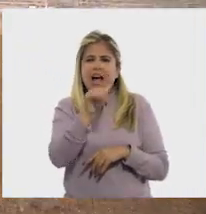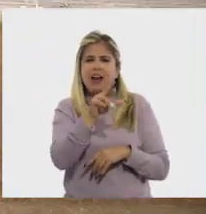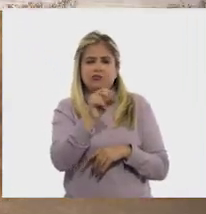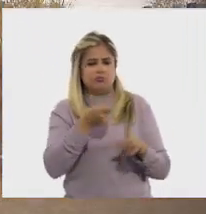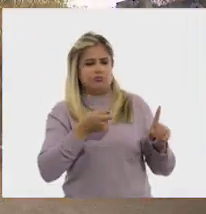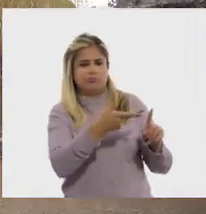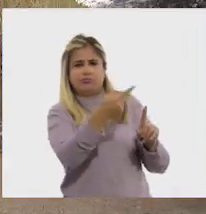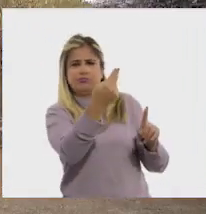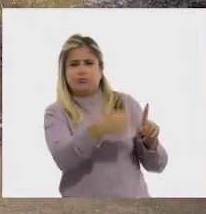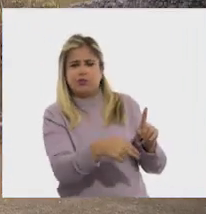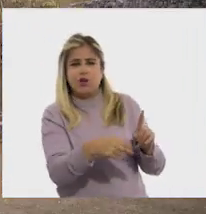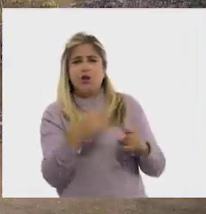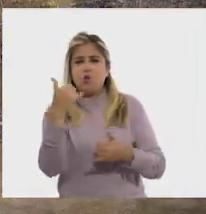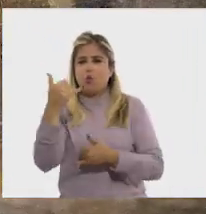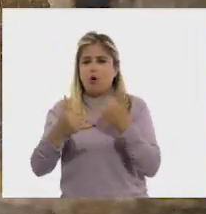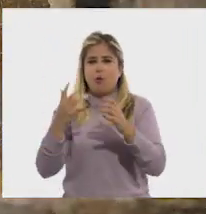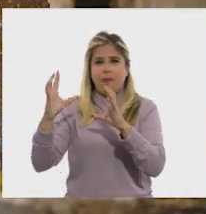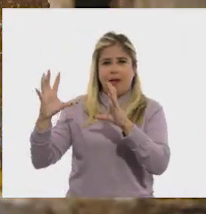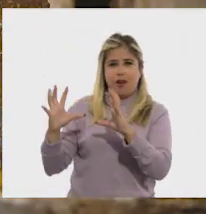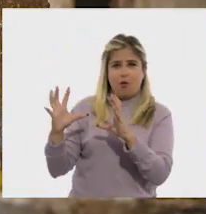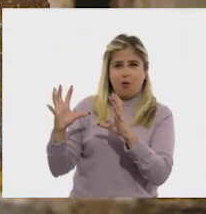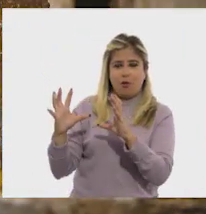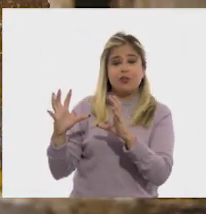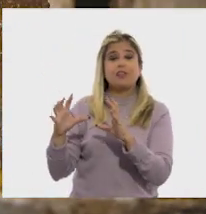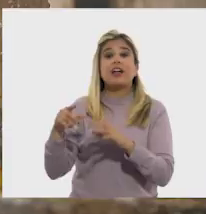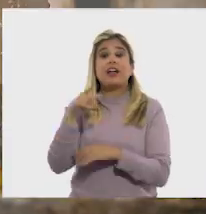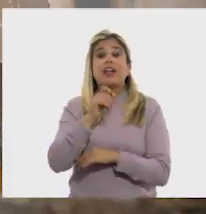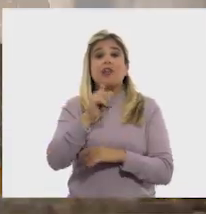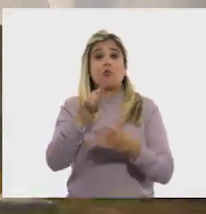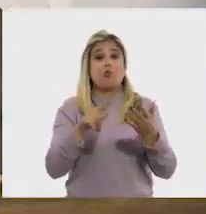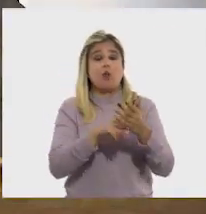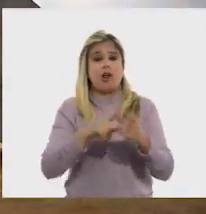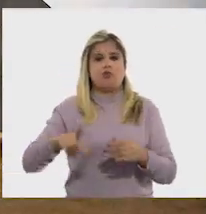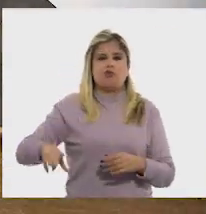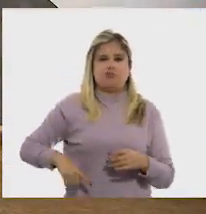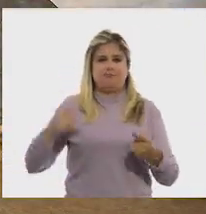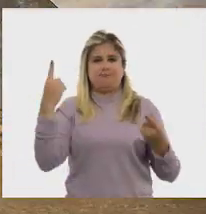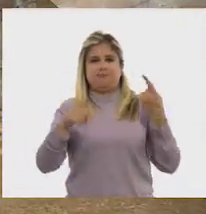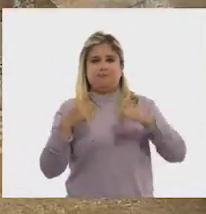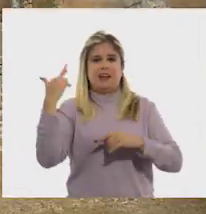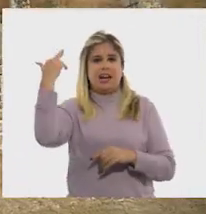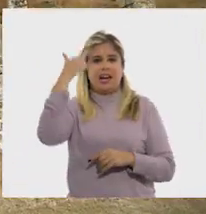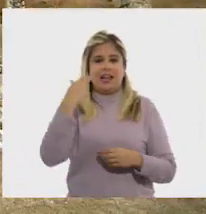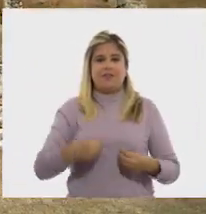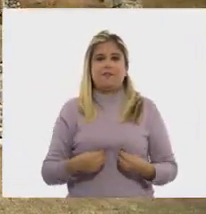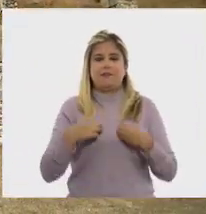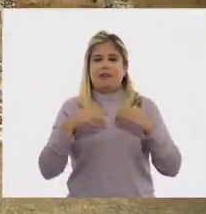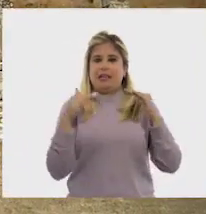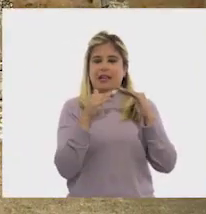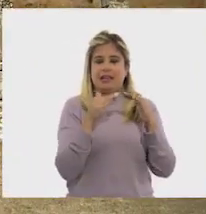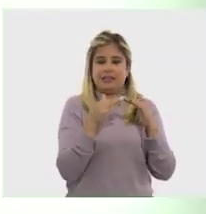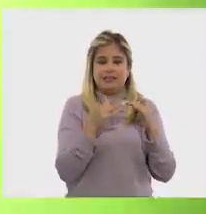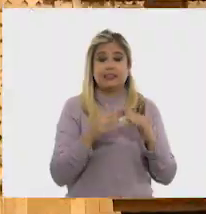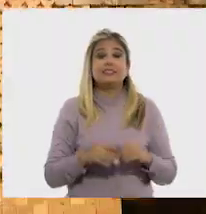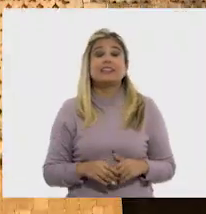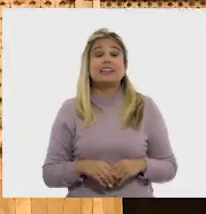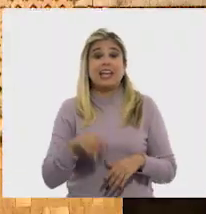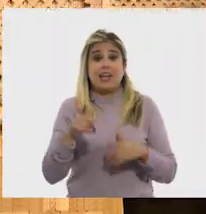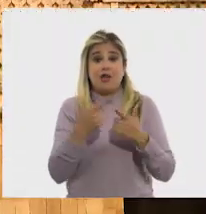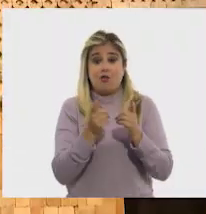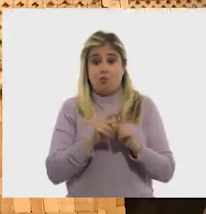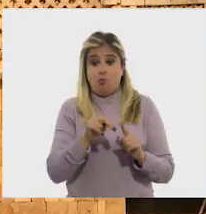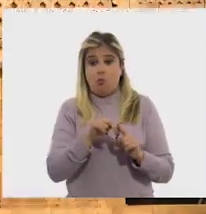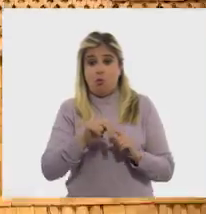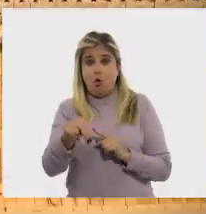monjas, el juego de pelota, el palacio del gobernador, la Gran Pirámide y el Palomar. En el grupo